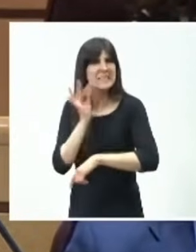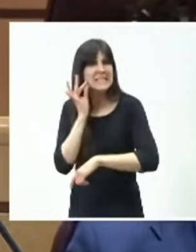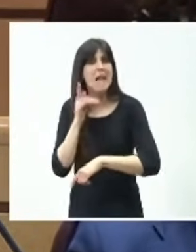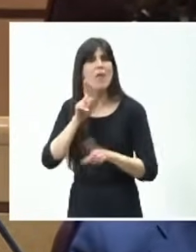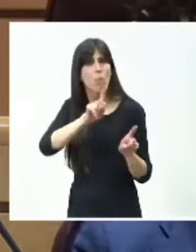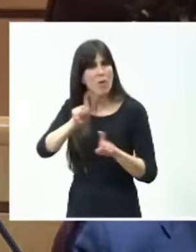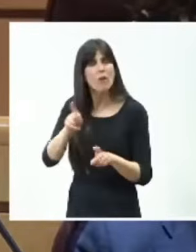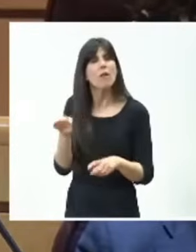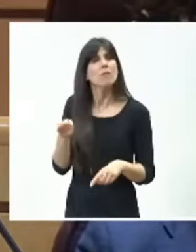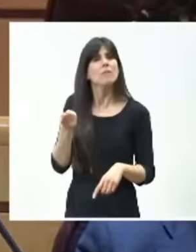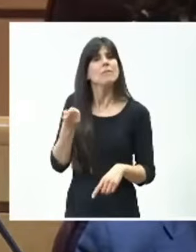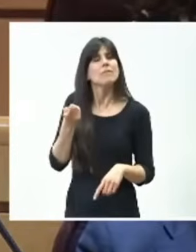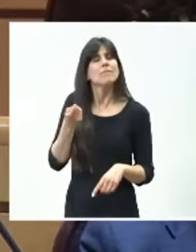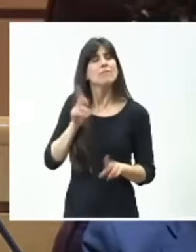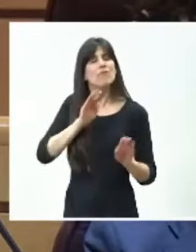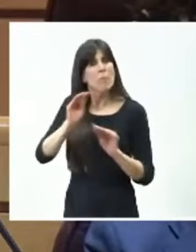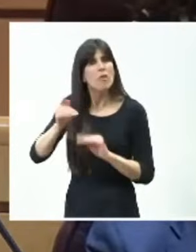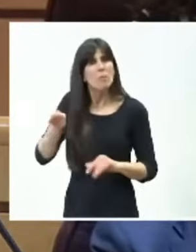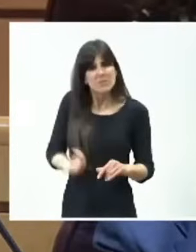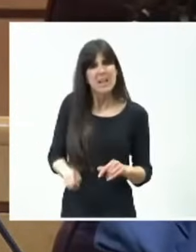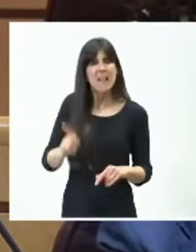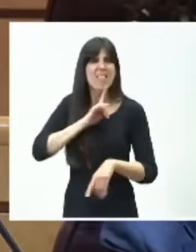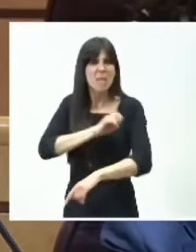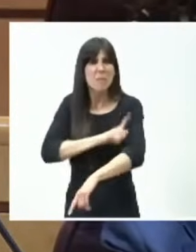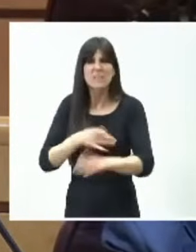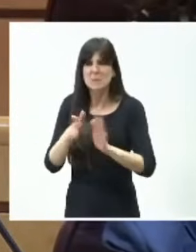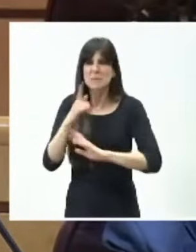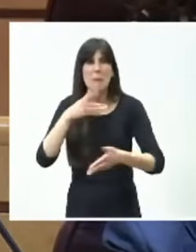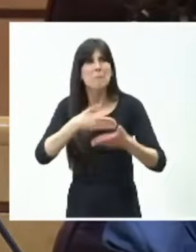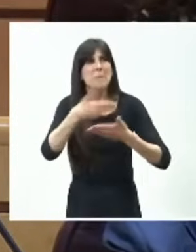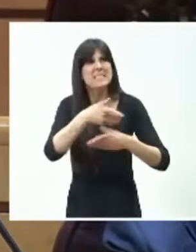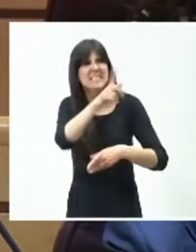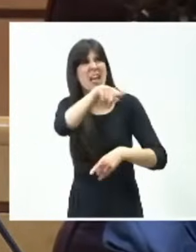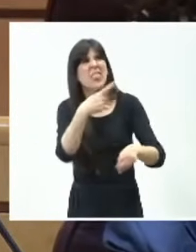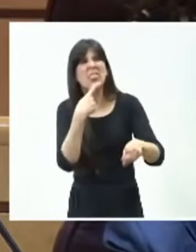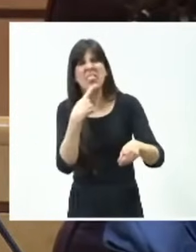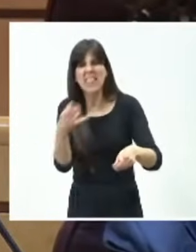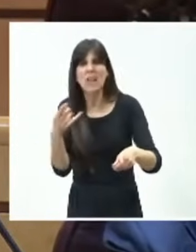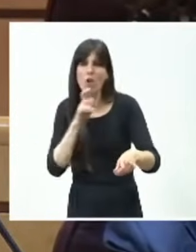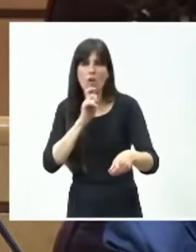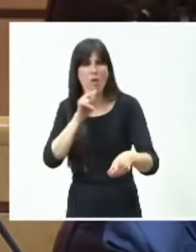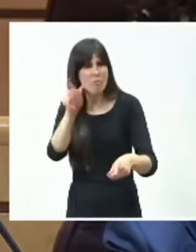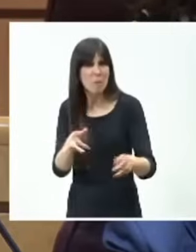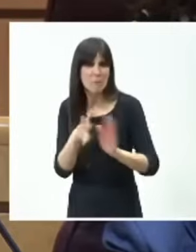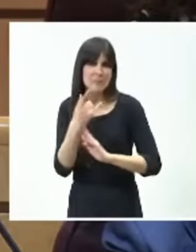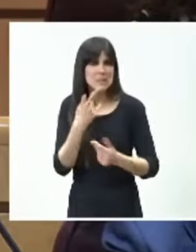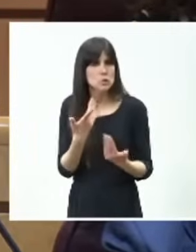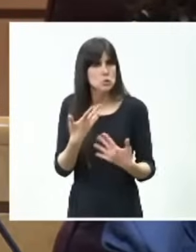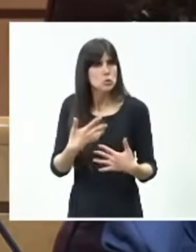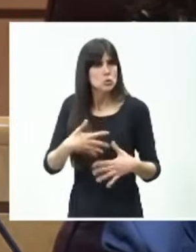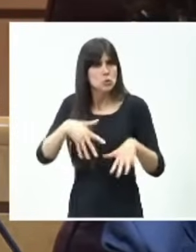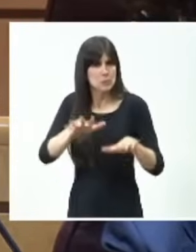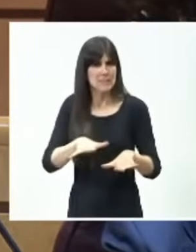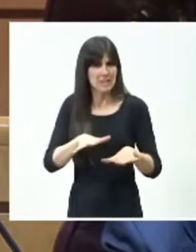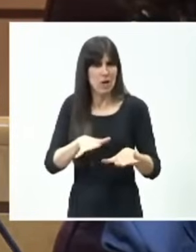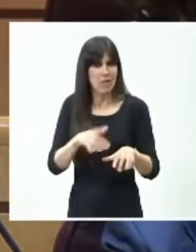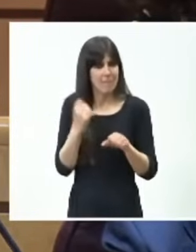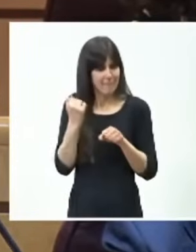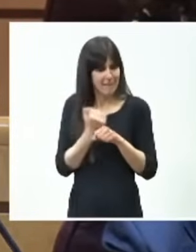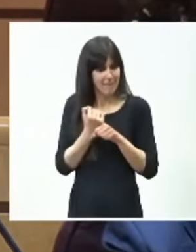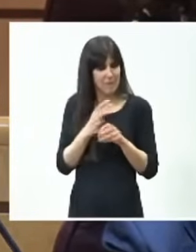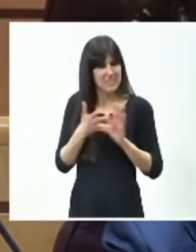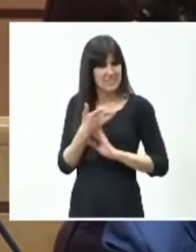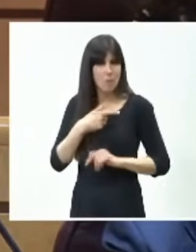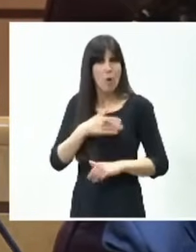Formación Profesional y Deportes, la reacción de la prensa internacional ante el anuncio de suspensión de funciones públicas por parte